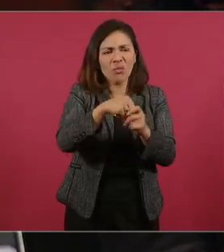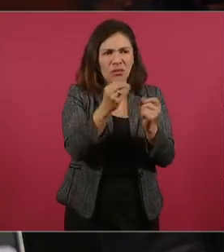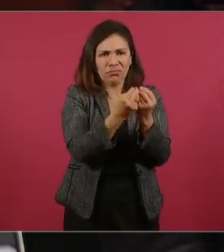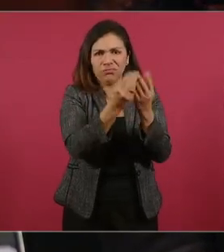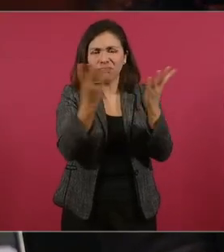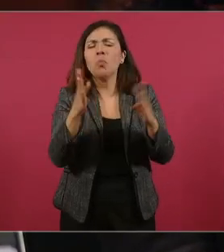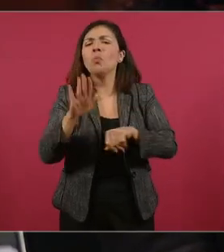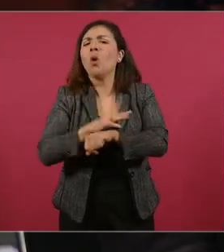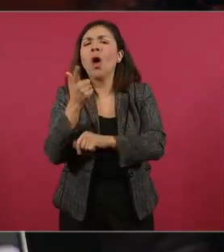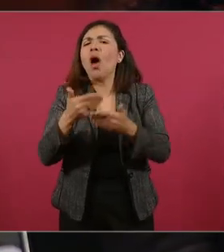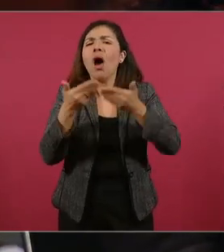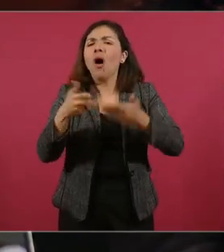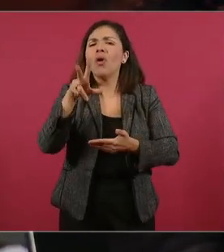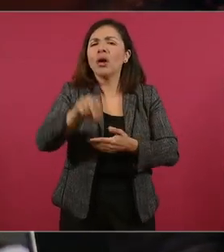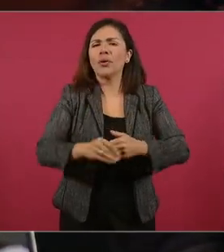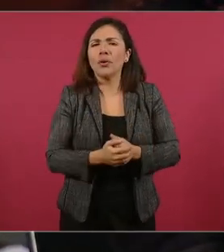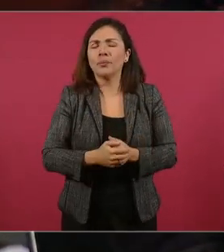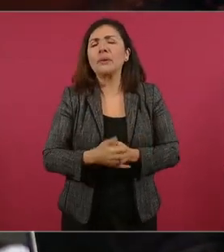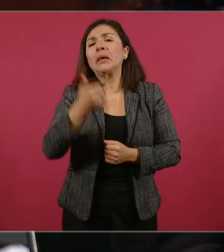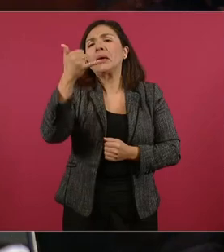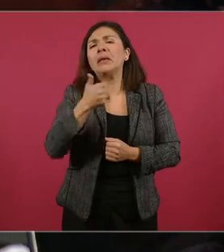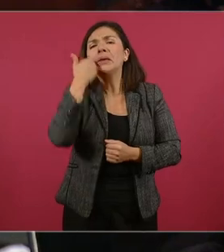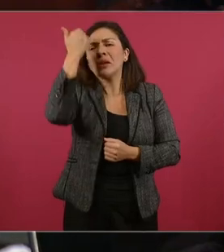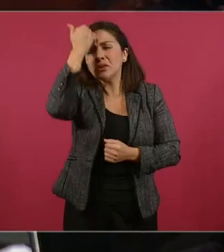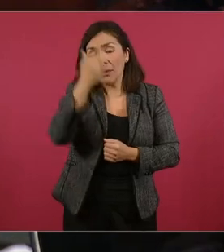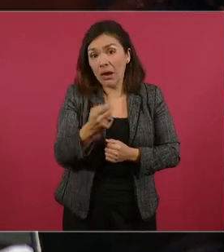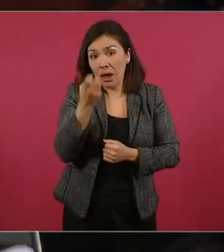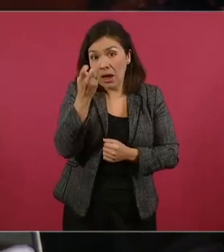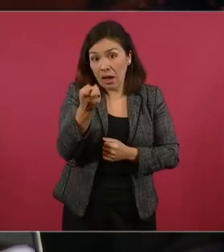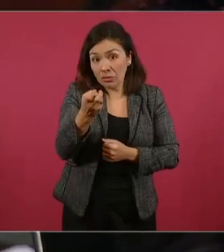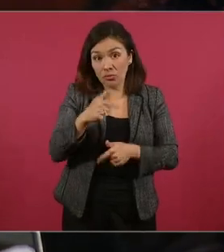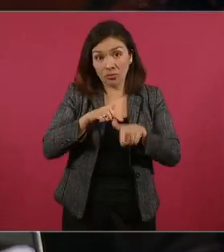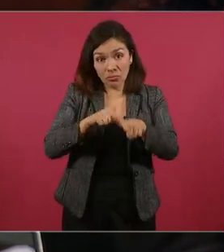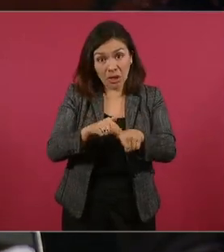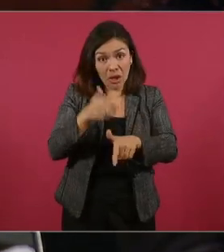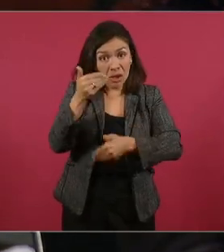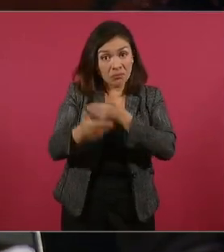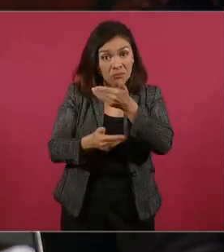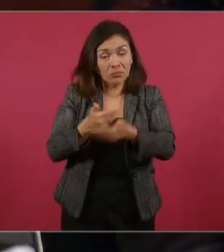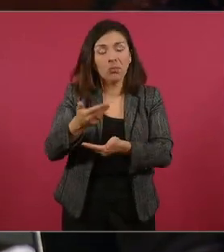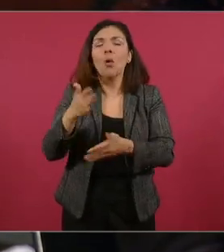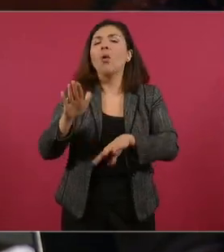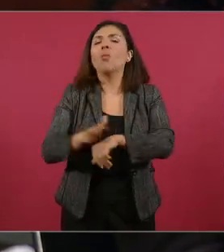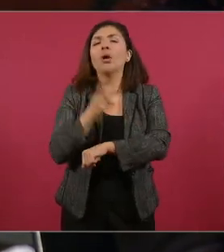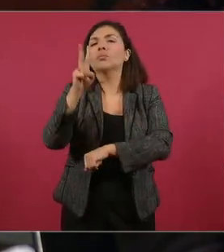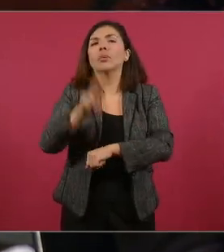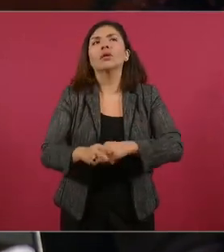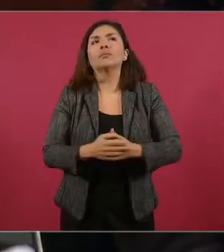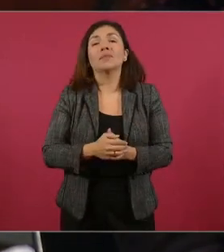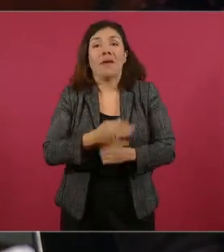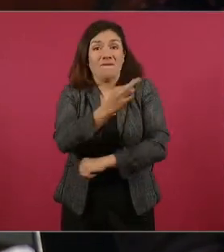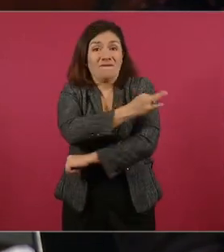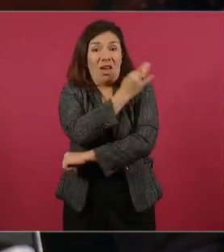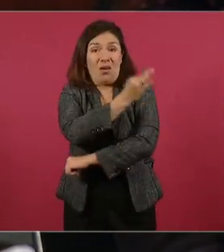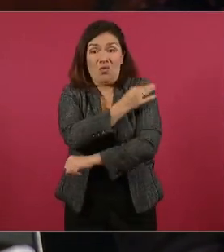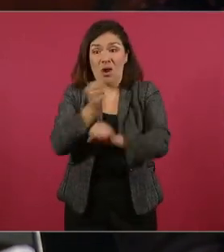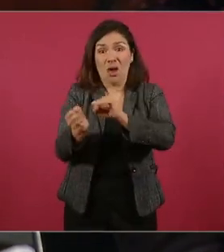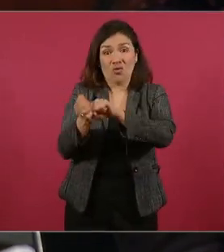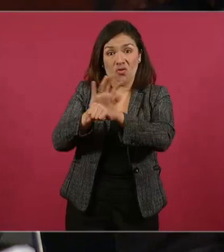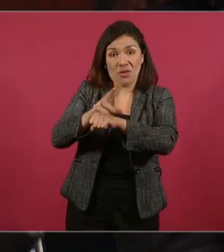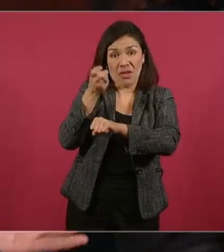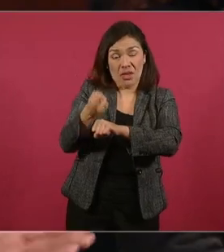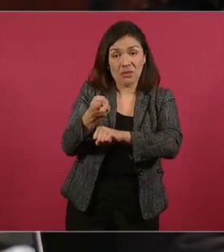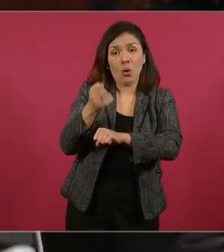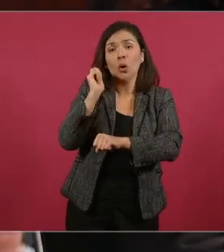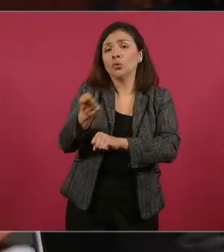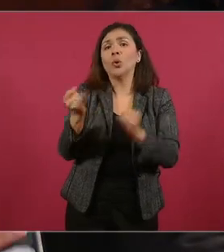digamos, si esta dinámica va a continuar, porque al final del día la vacuna contra el COVID-19 va a